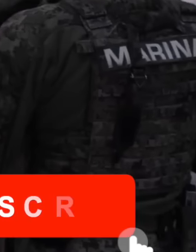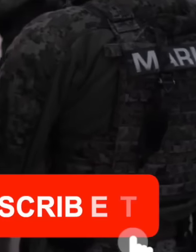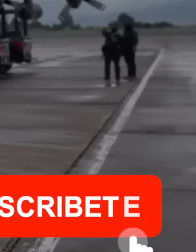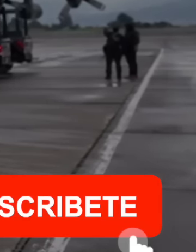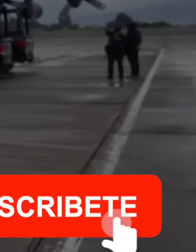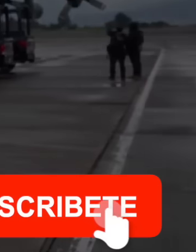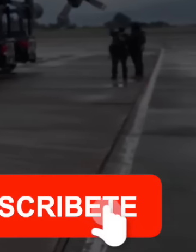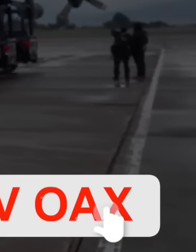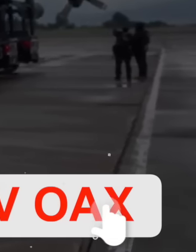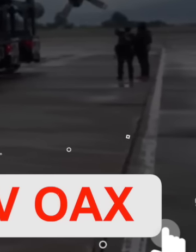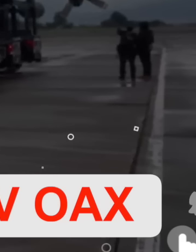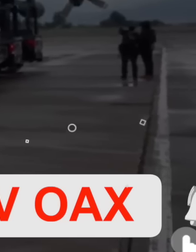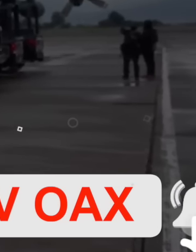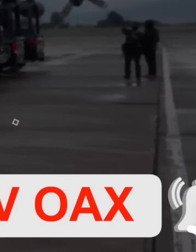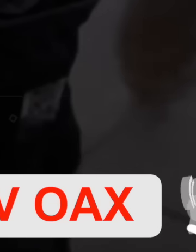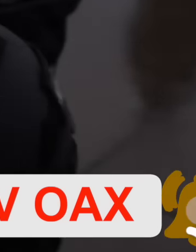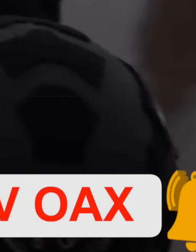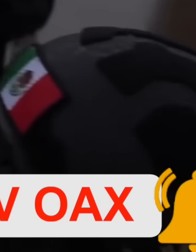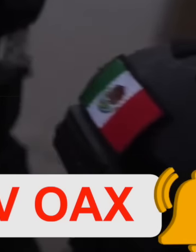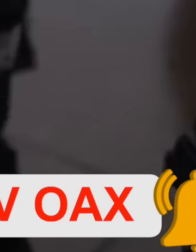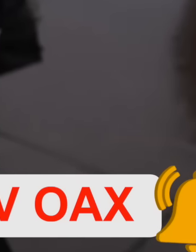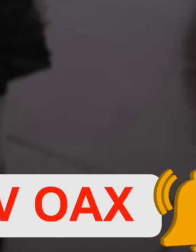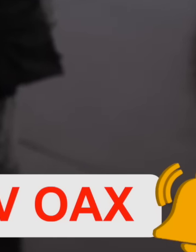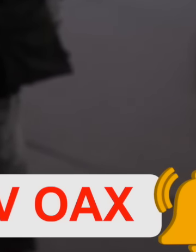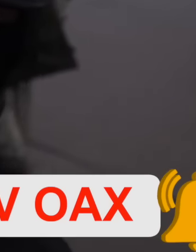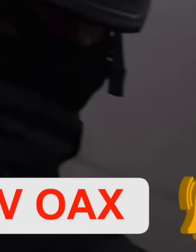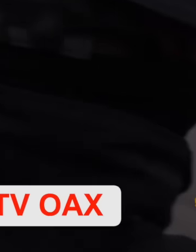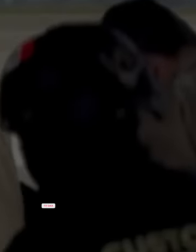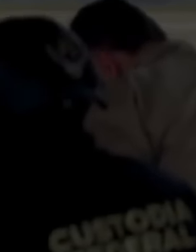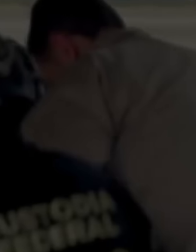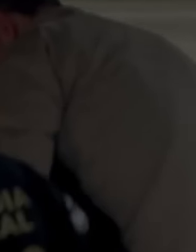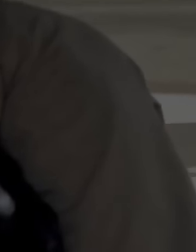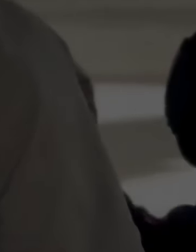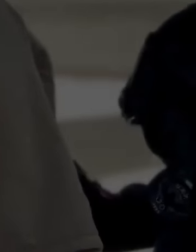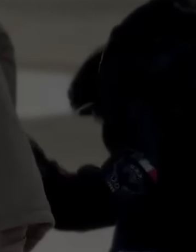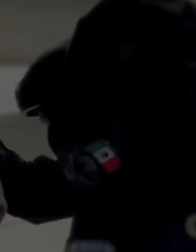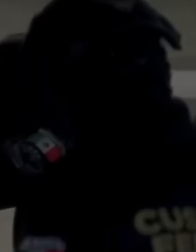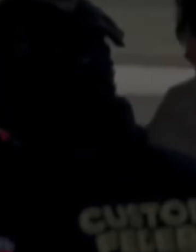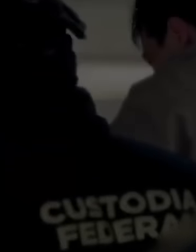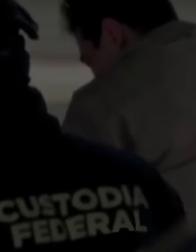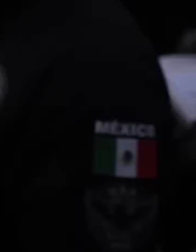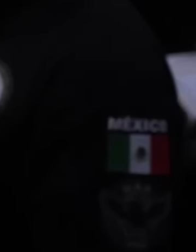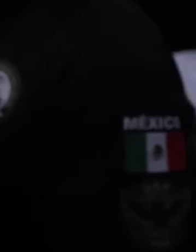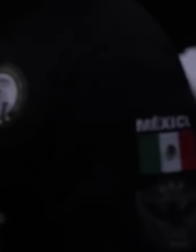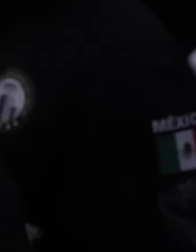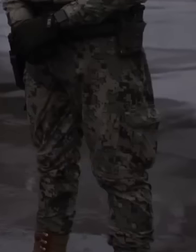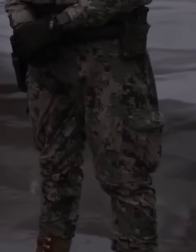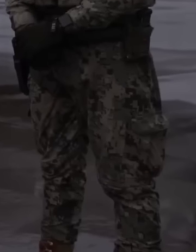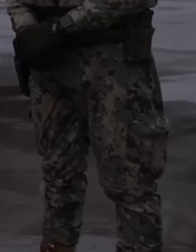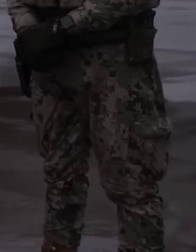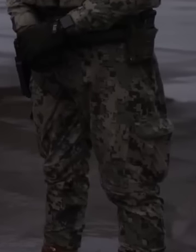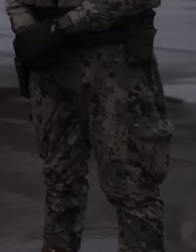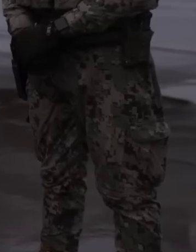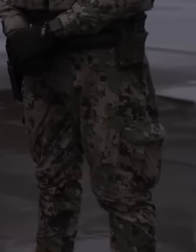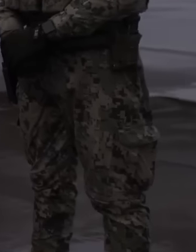administración. Son 92 generadores de violencia que ya no están en nuestras calles, que ya no pueden ordenar crímenes desde